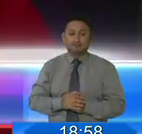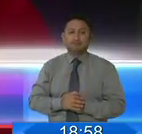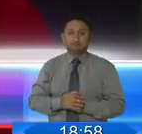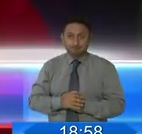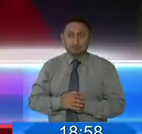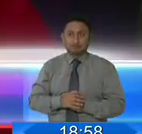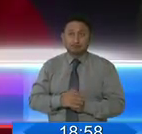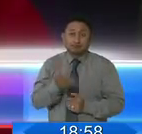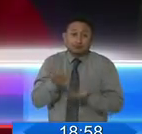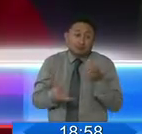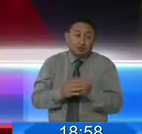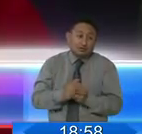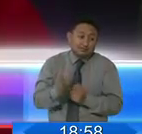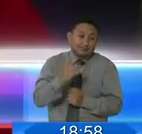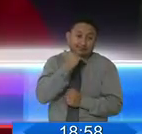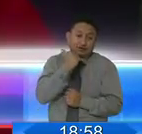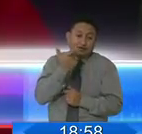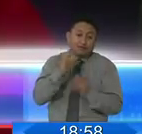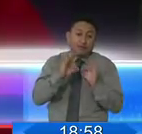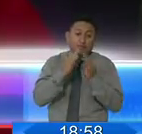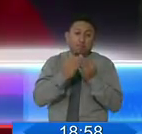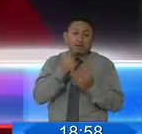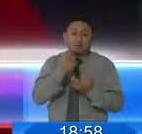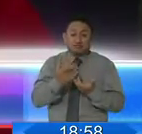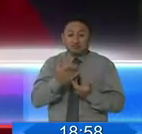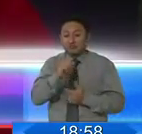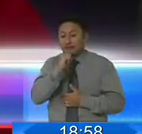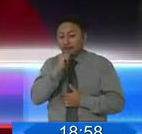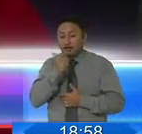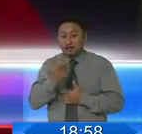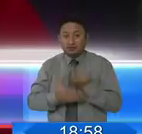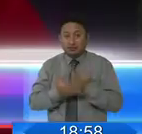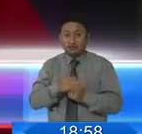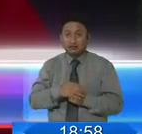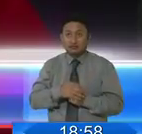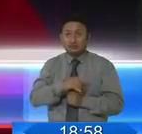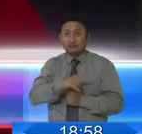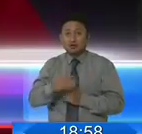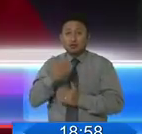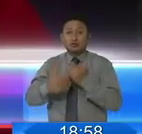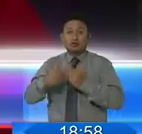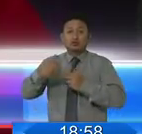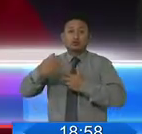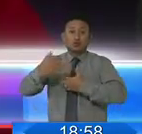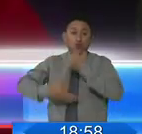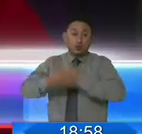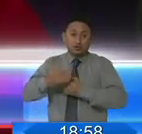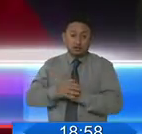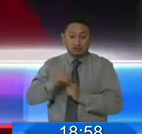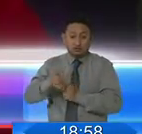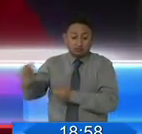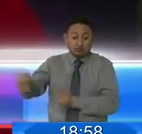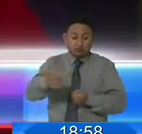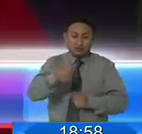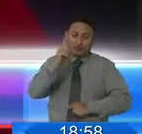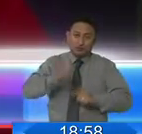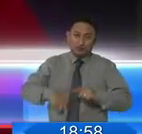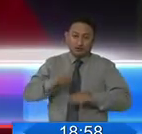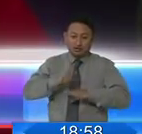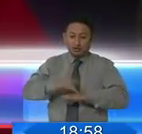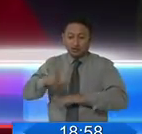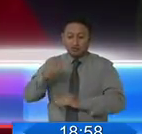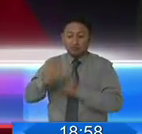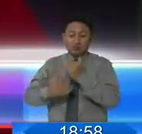tal vez alguna que las familias creen que falta puede ser la que está dentro de los procesos judiciales que no ha sido entregada porque obedece a un proceso